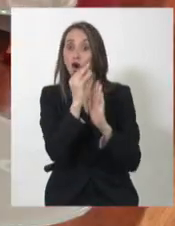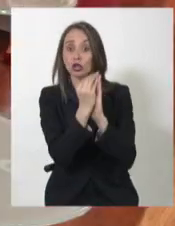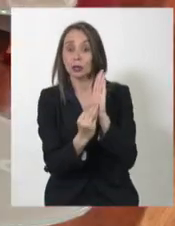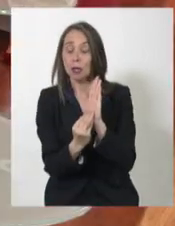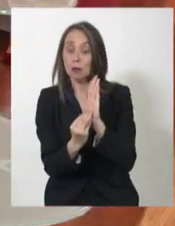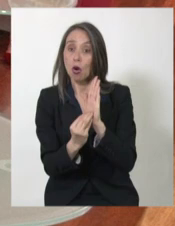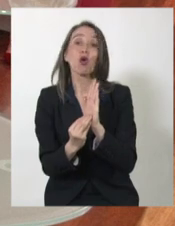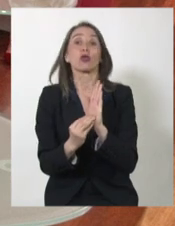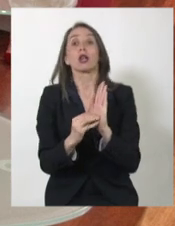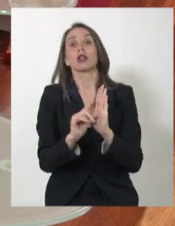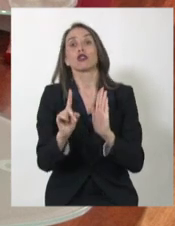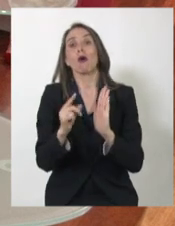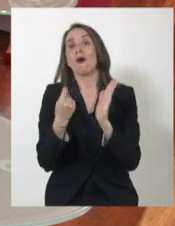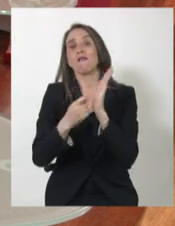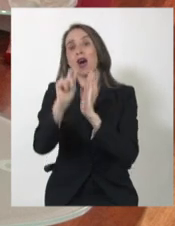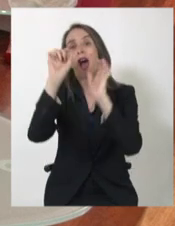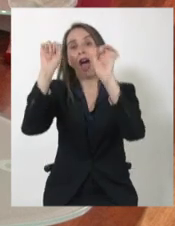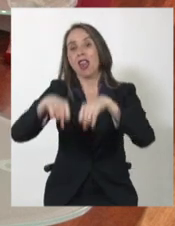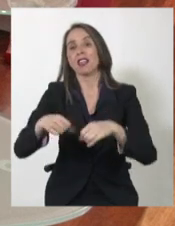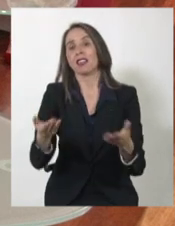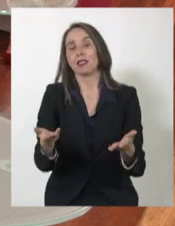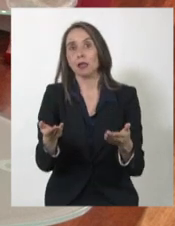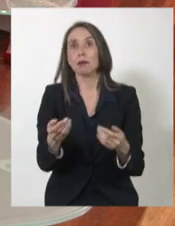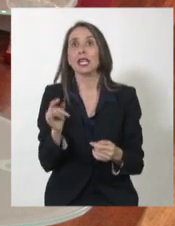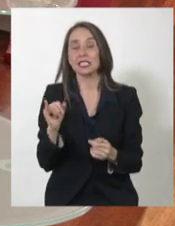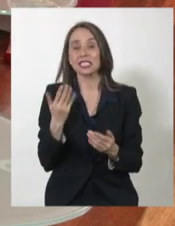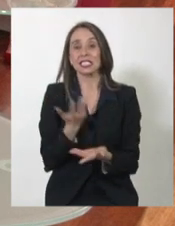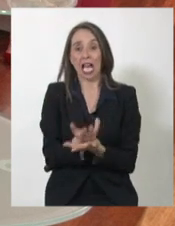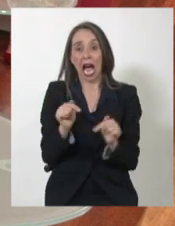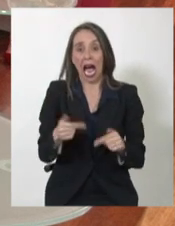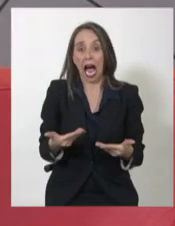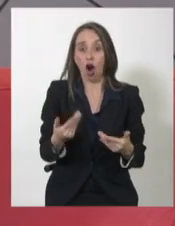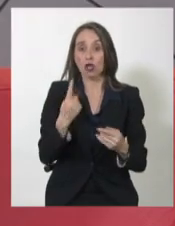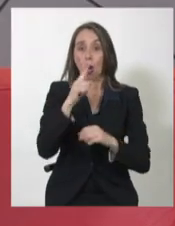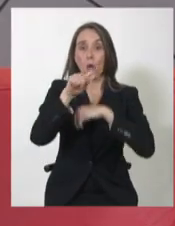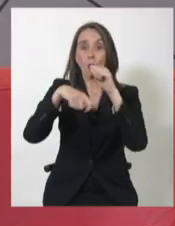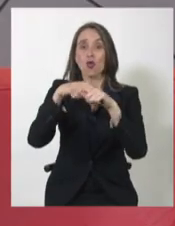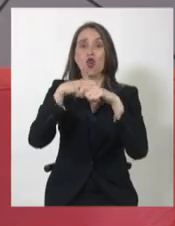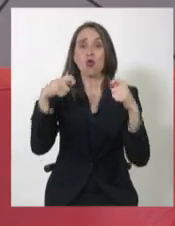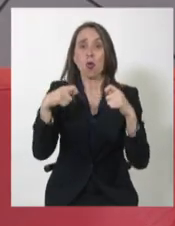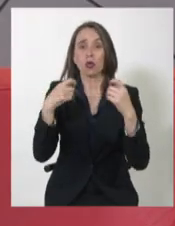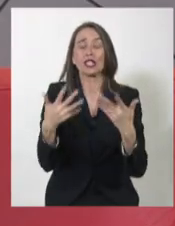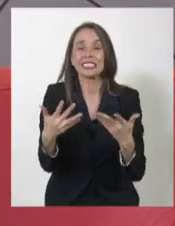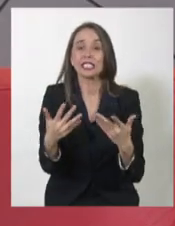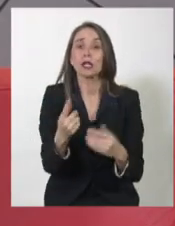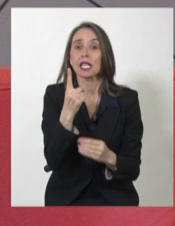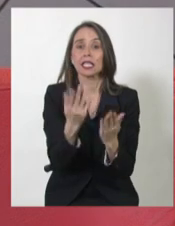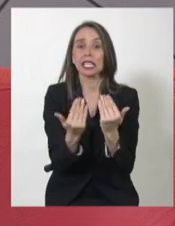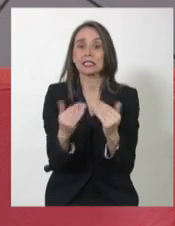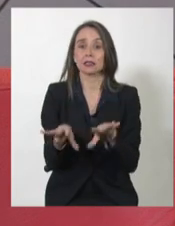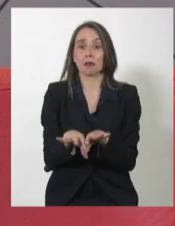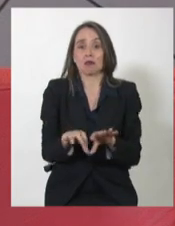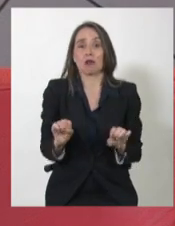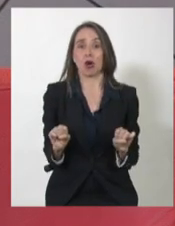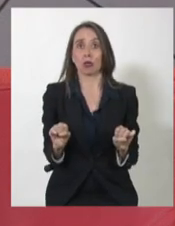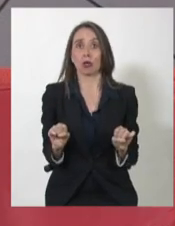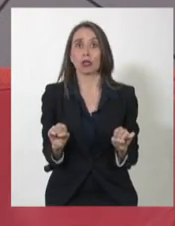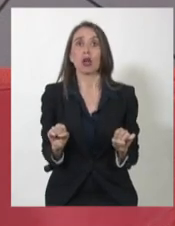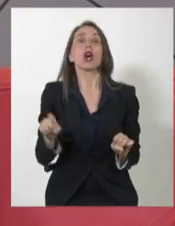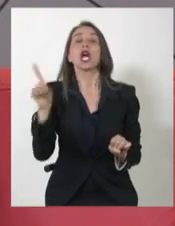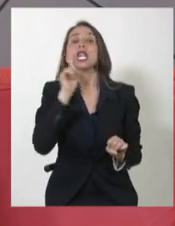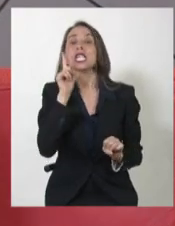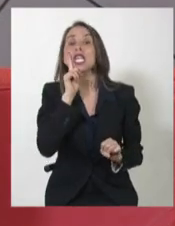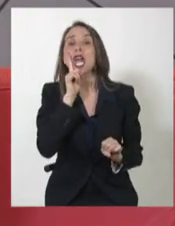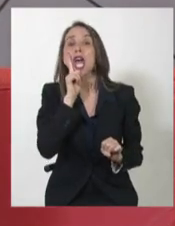nudo crítico, porque si no nos ponemos de acuerdo en cosas tan esenciales como quién va a